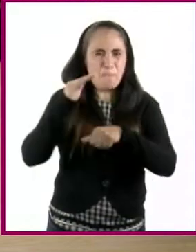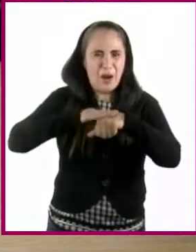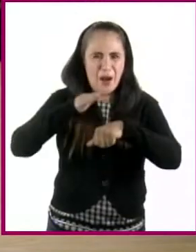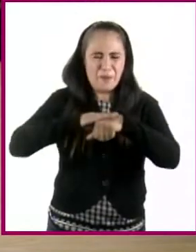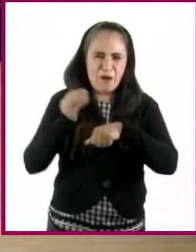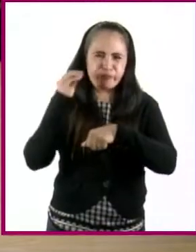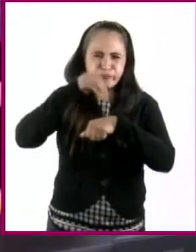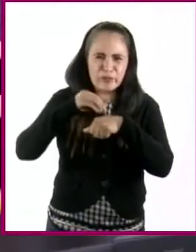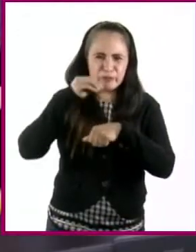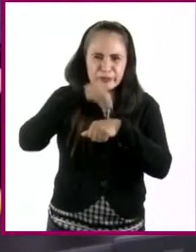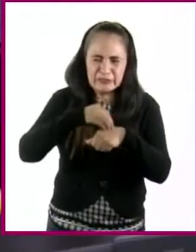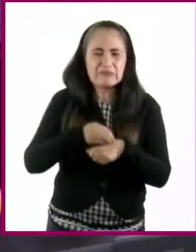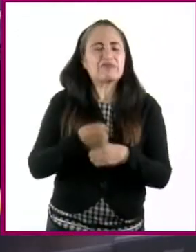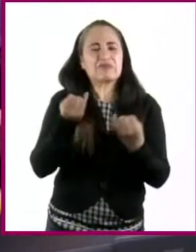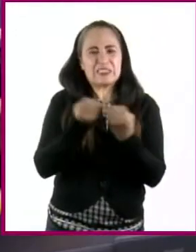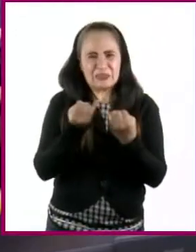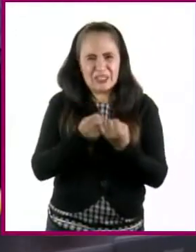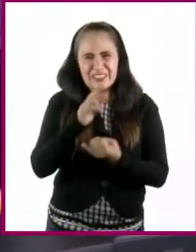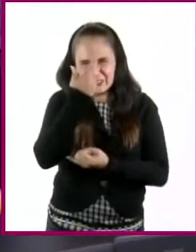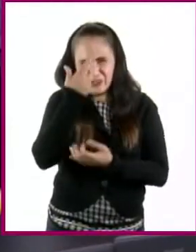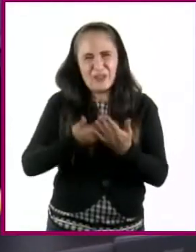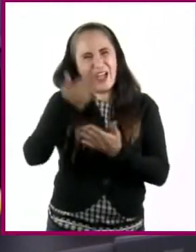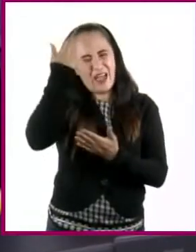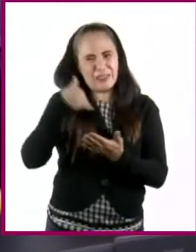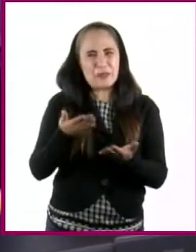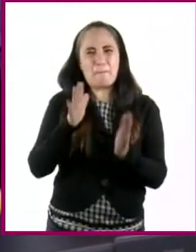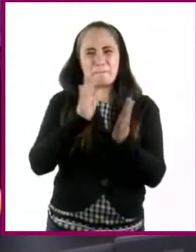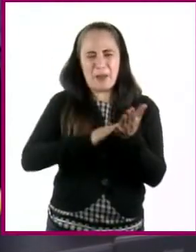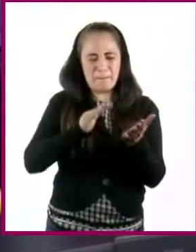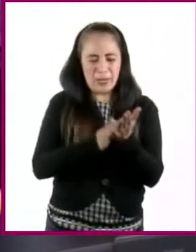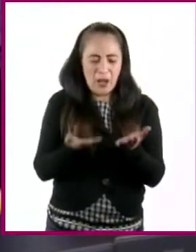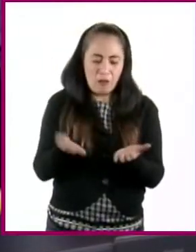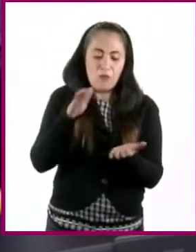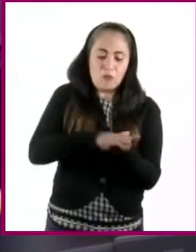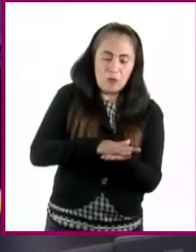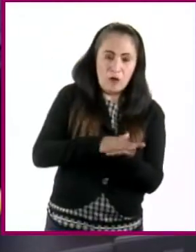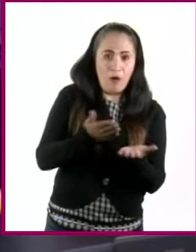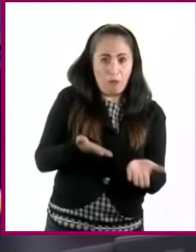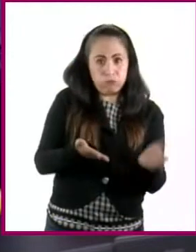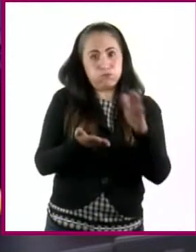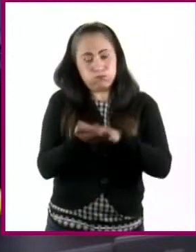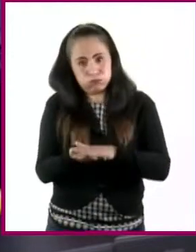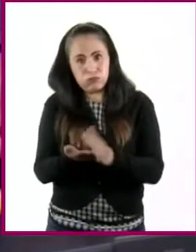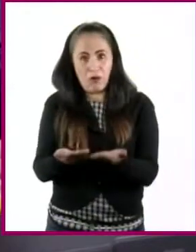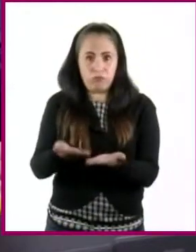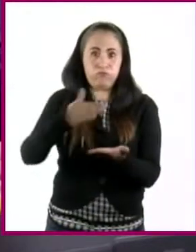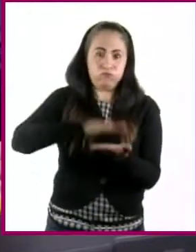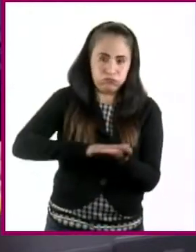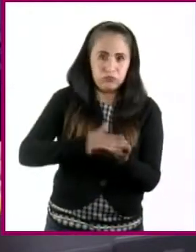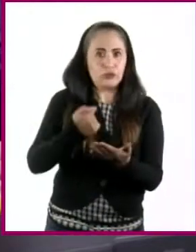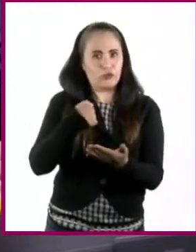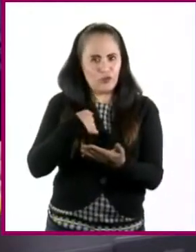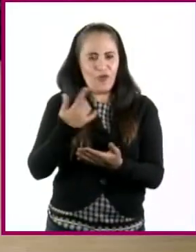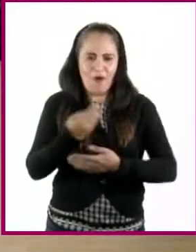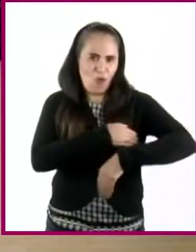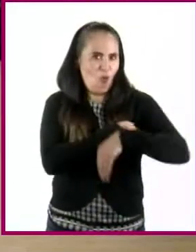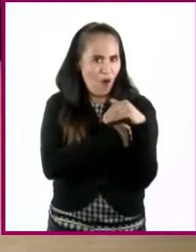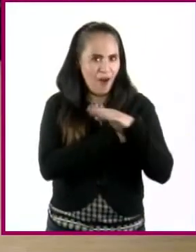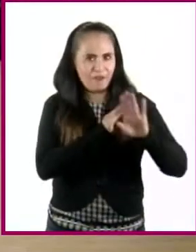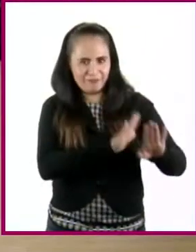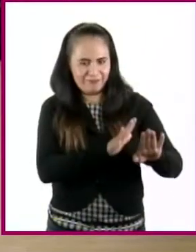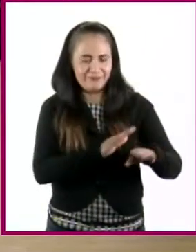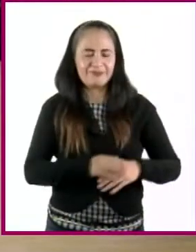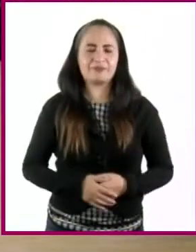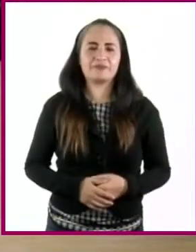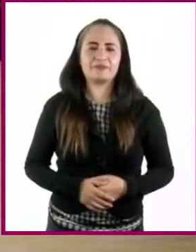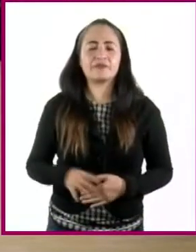cuando doblábamos y doblábamos y doblábamos una hoja sobre sí misma, ¿te acuerdas? Claro, claro. Yo todavía guardo mis intentos. Cuando te